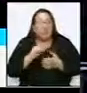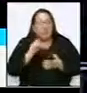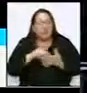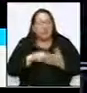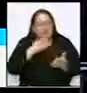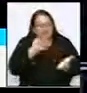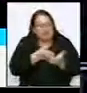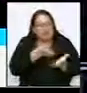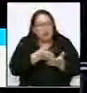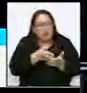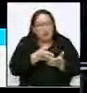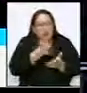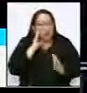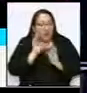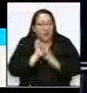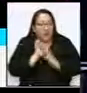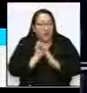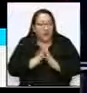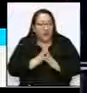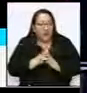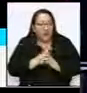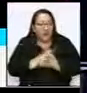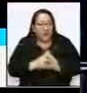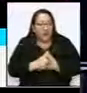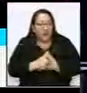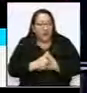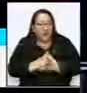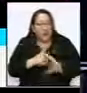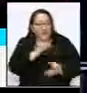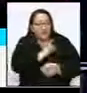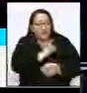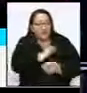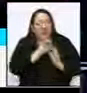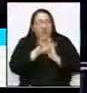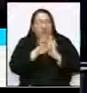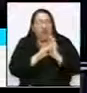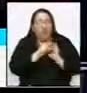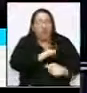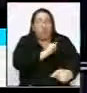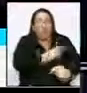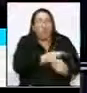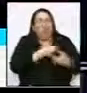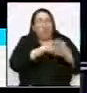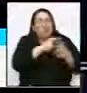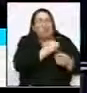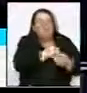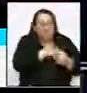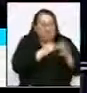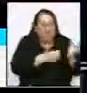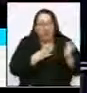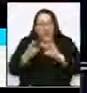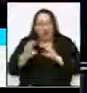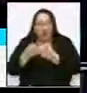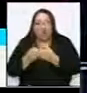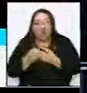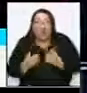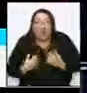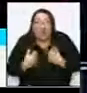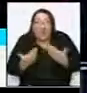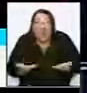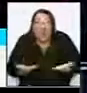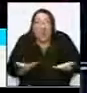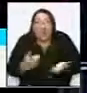que los poderes y los órganos constitucionales, por el simple hecho de tener el